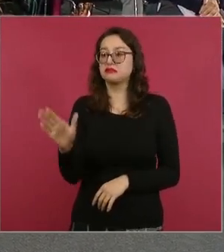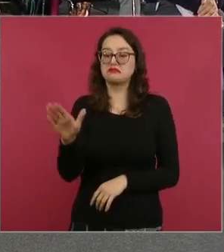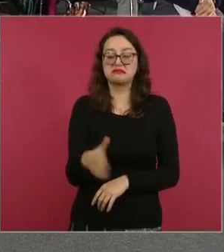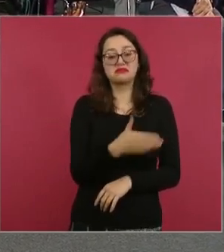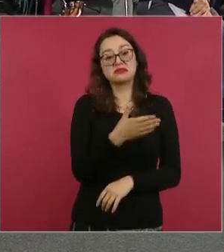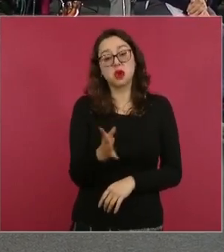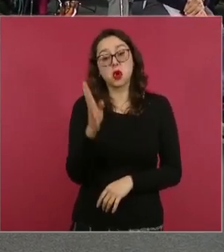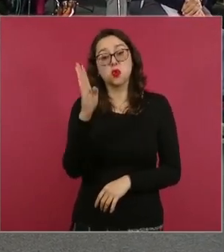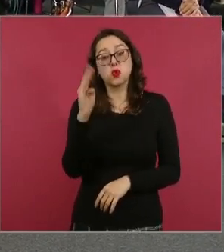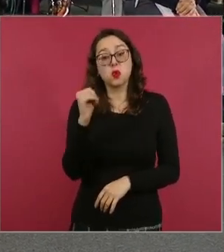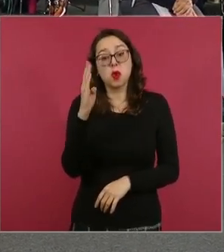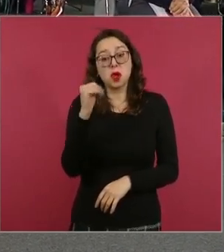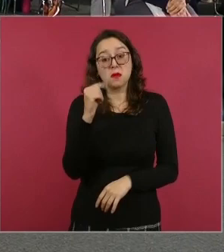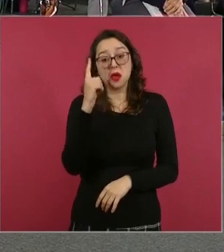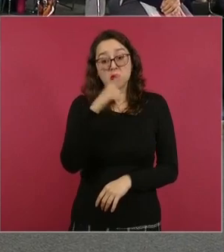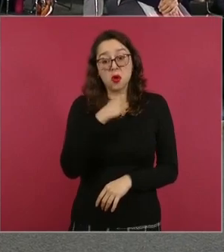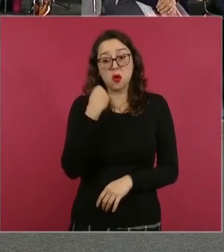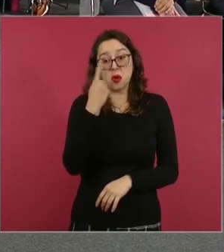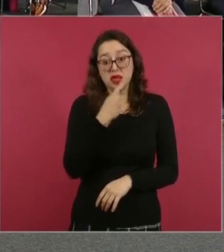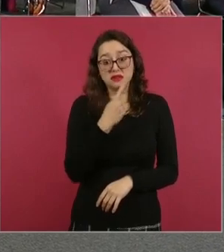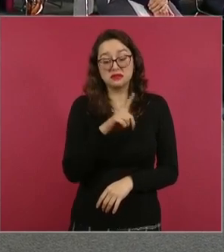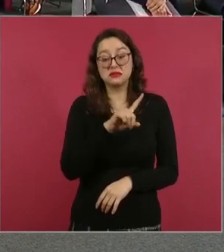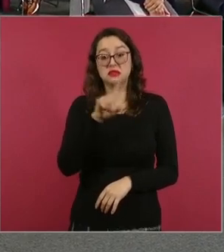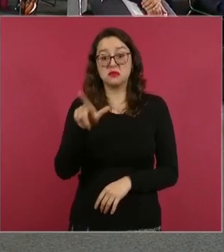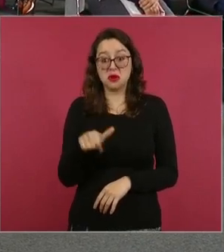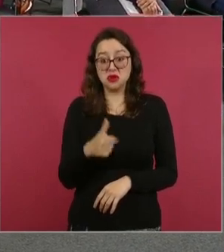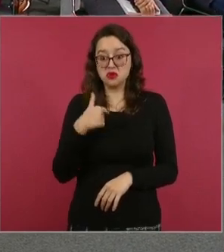trayecto uno que se quedó